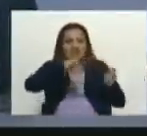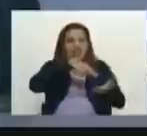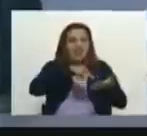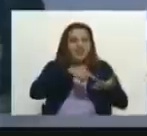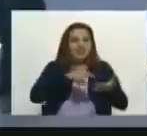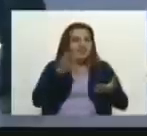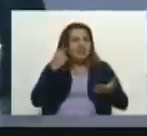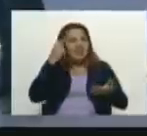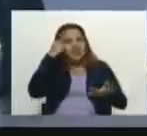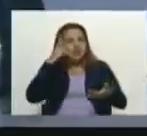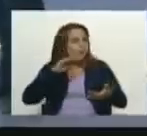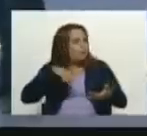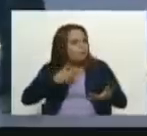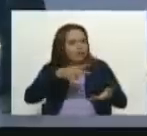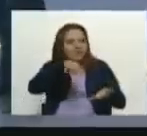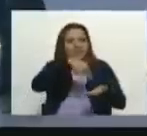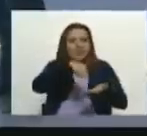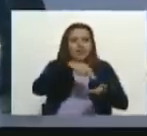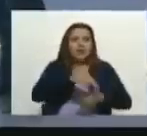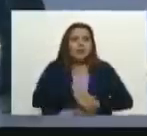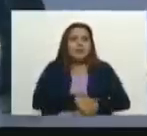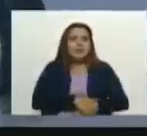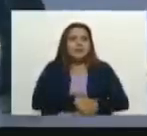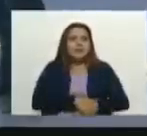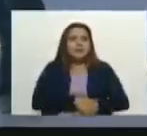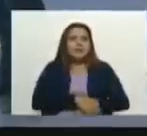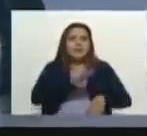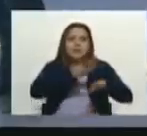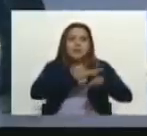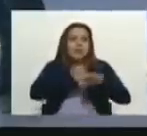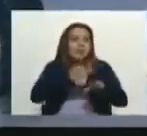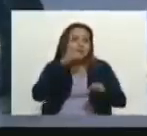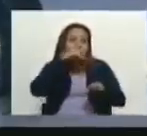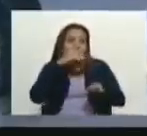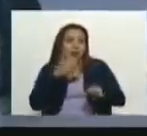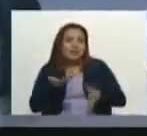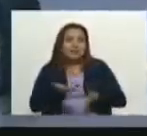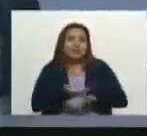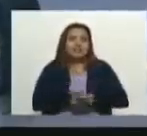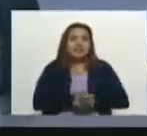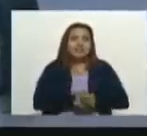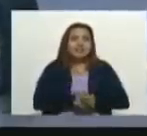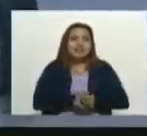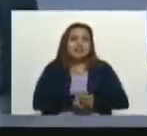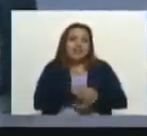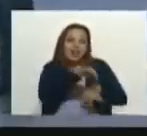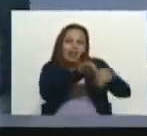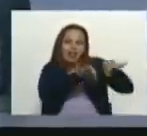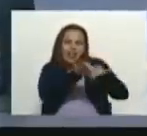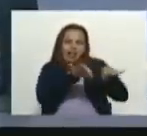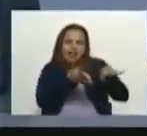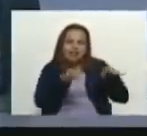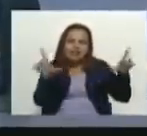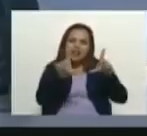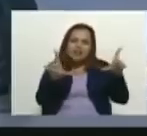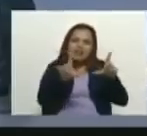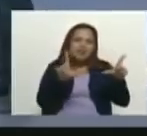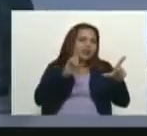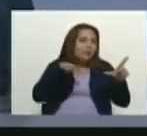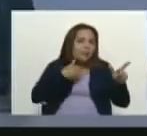vez no pude bailar, presidente, porque no tenía timing con el televisor y